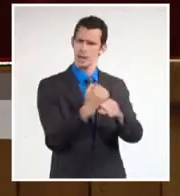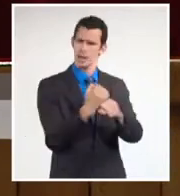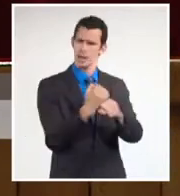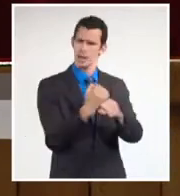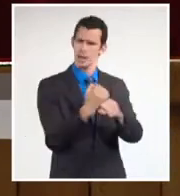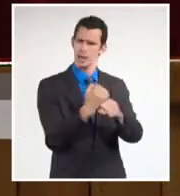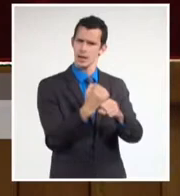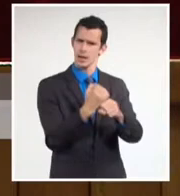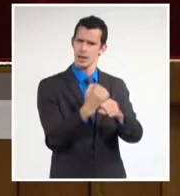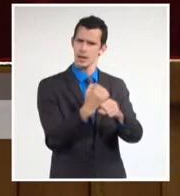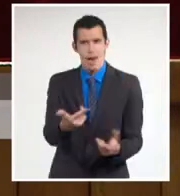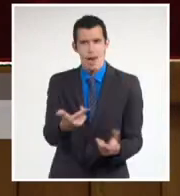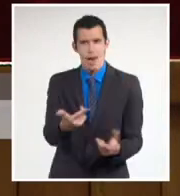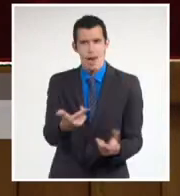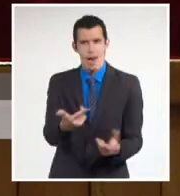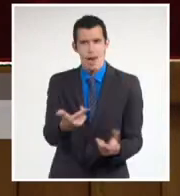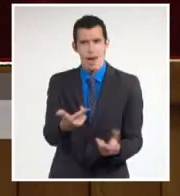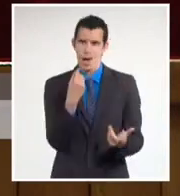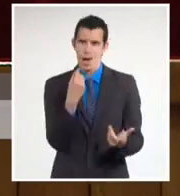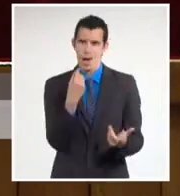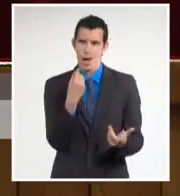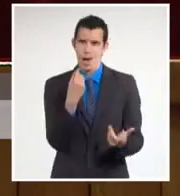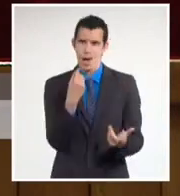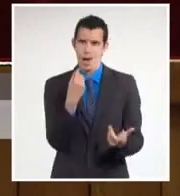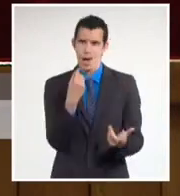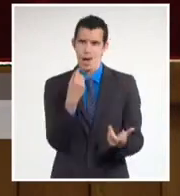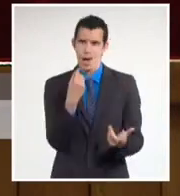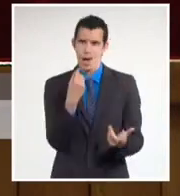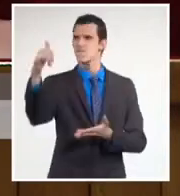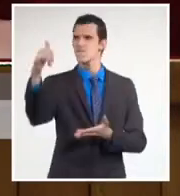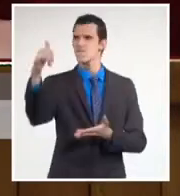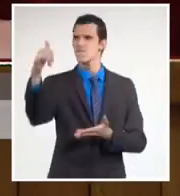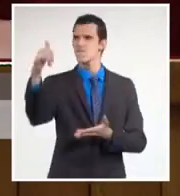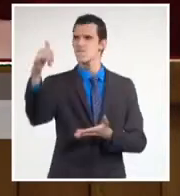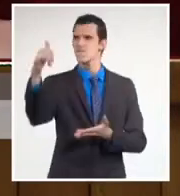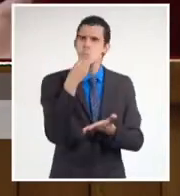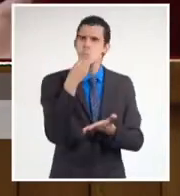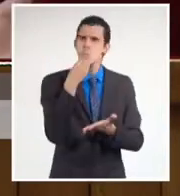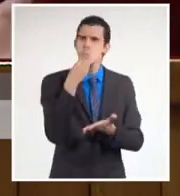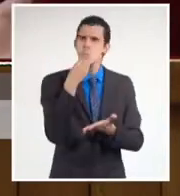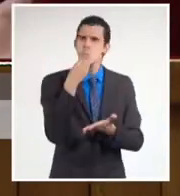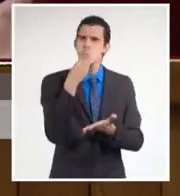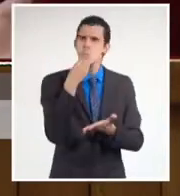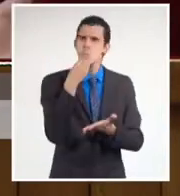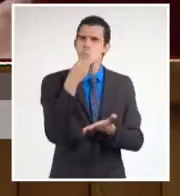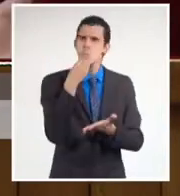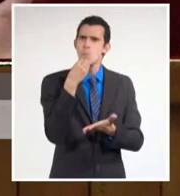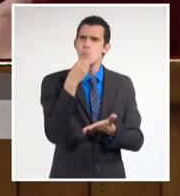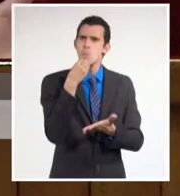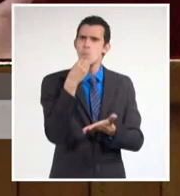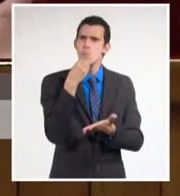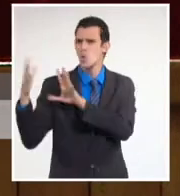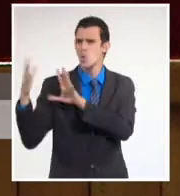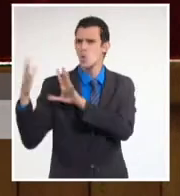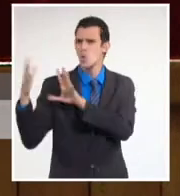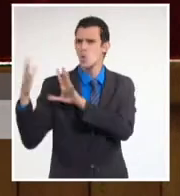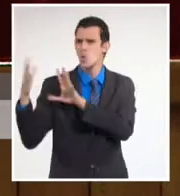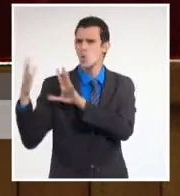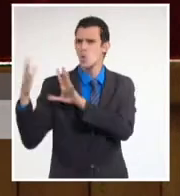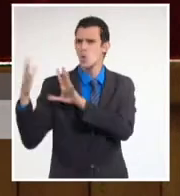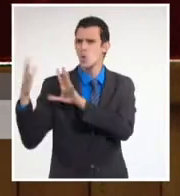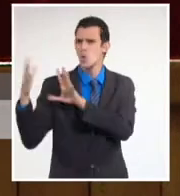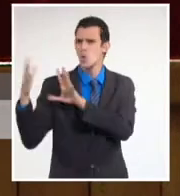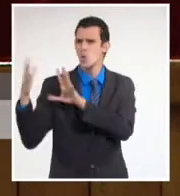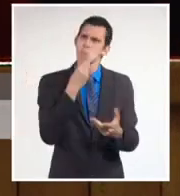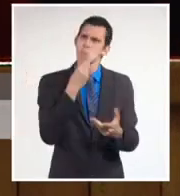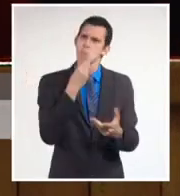nivel de oferta. Todo lo que hemos hecho, el desarrollo de los nuevos actores económicos, ¿para qué es? Para incrementar la oferta, las micro, pequeñas y medianas empresas,